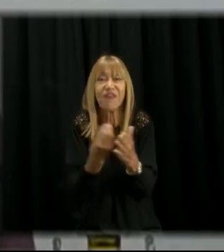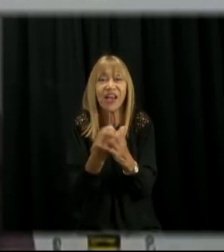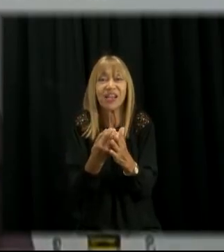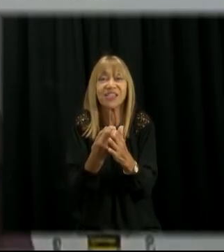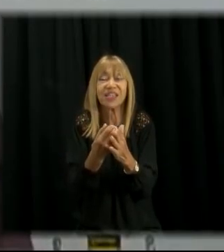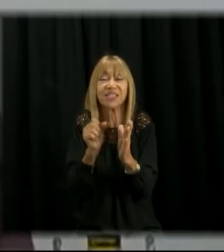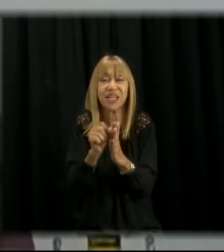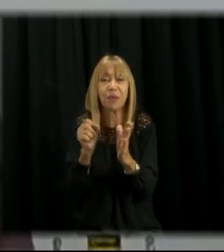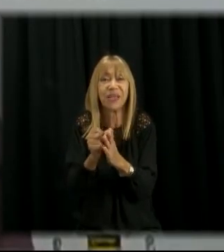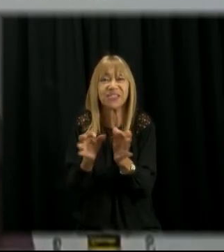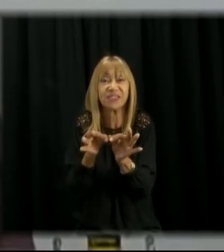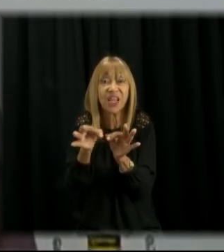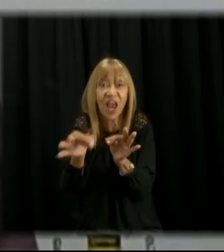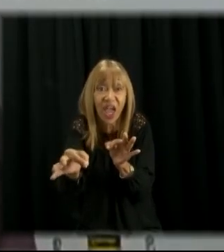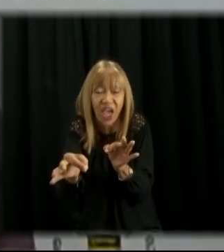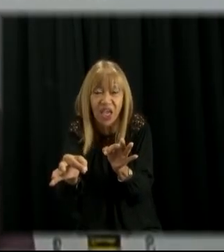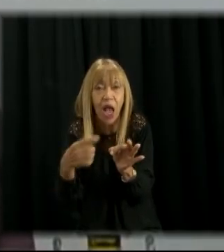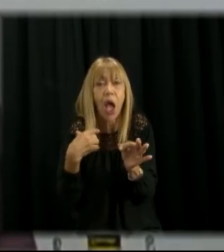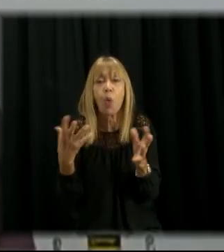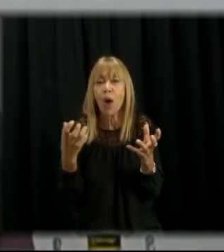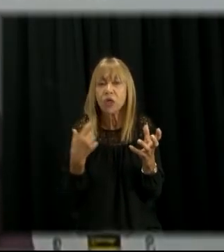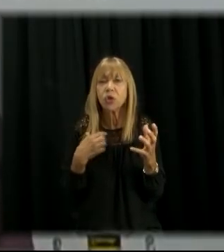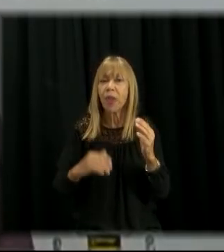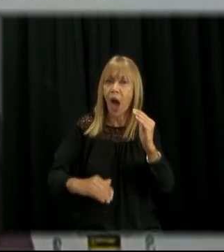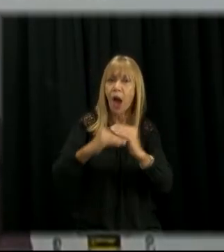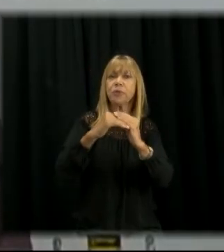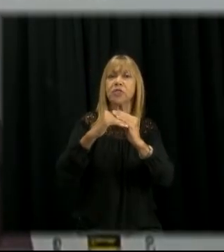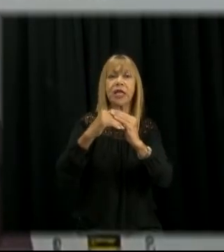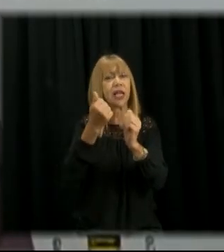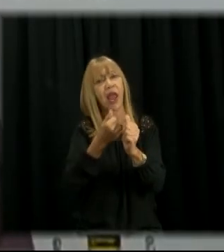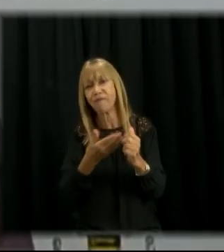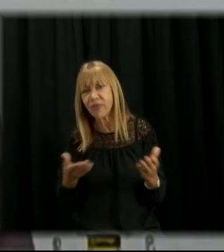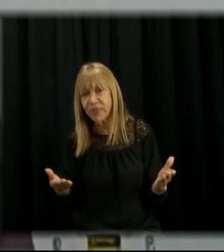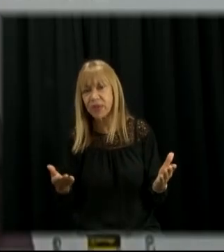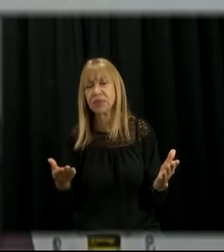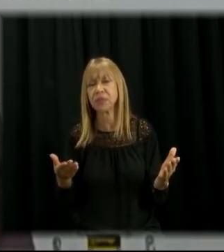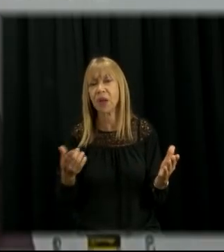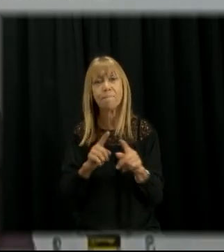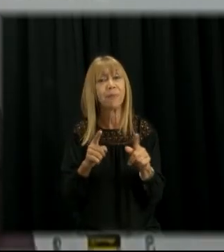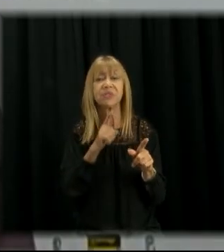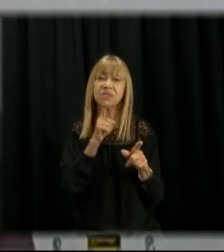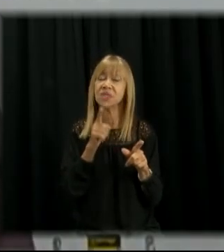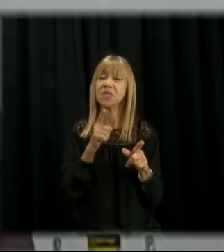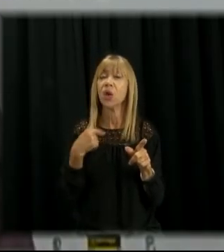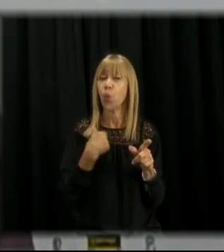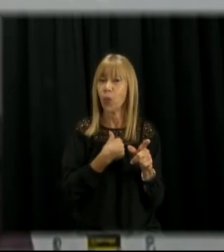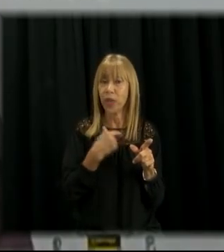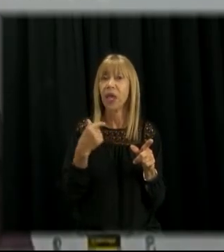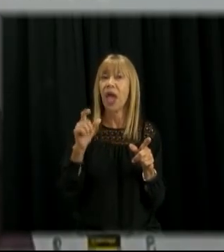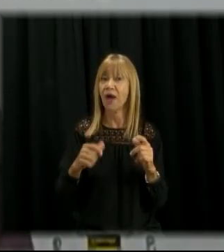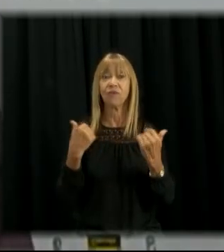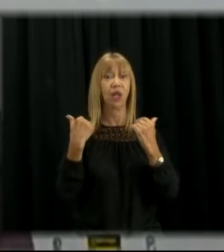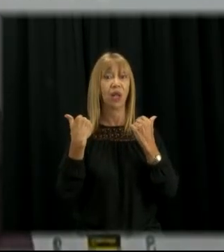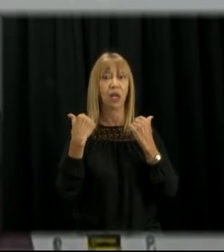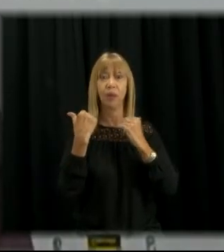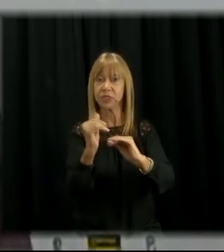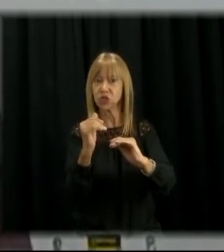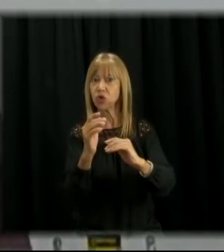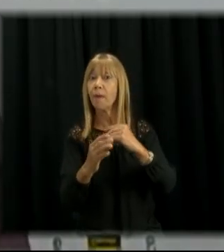porque tenemos 3 estados financieros atrasados. Quiero estar al día en todo. Pero ciertamente